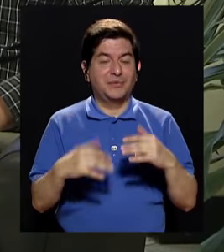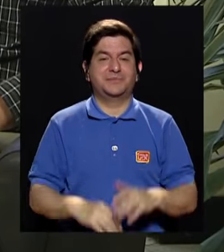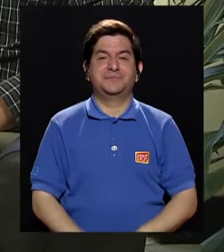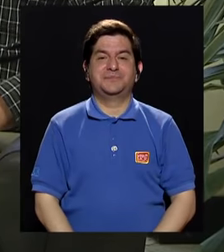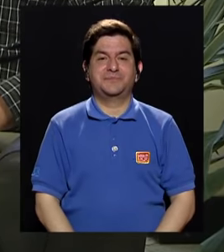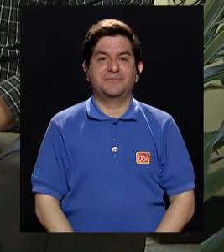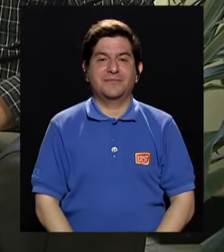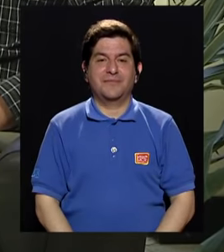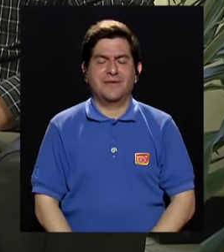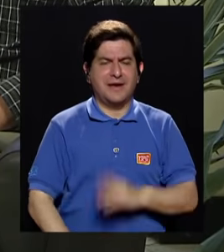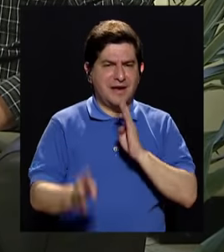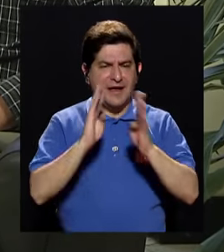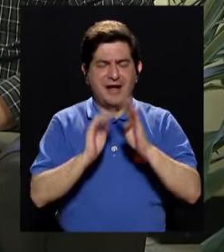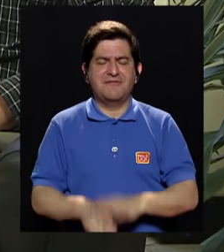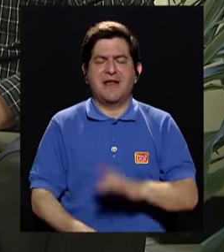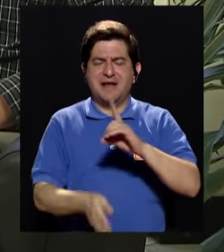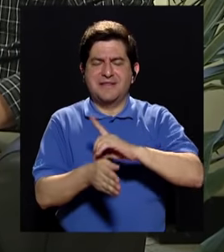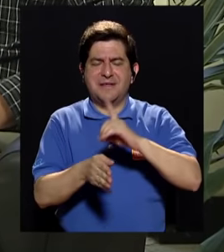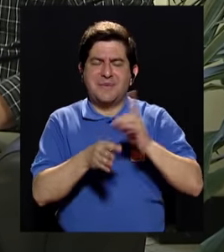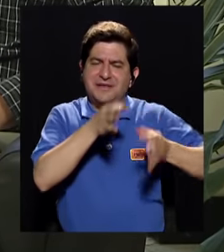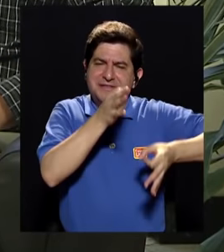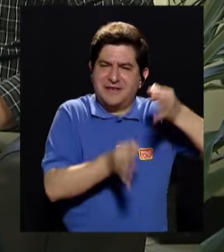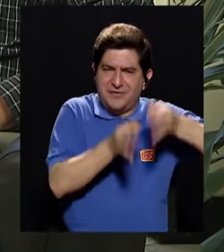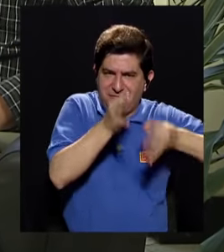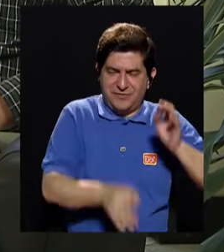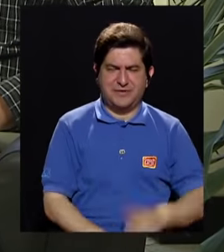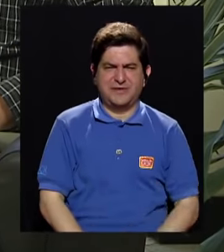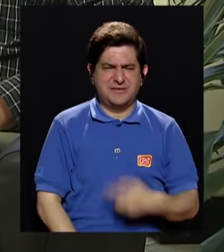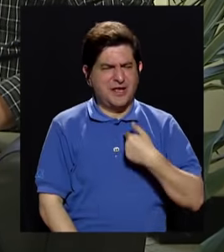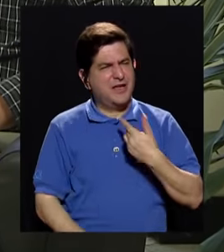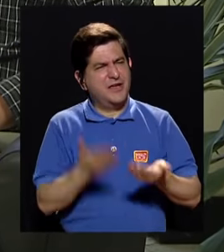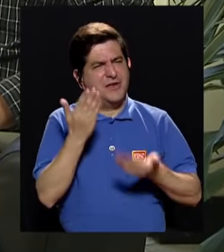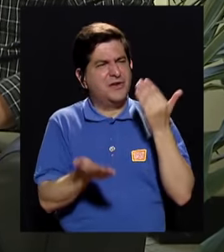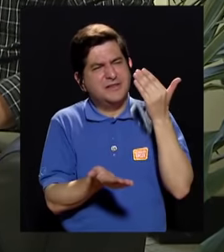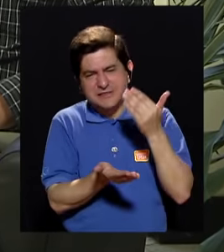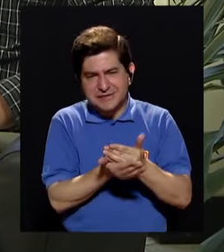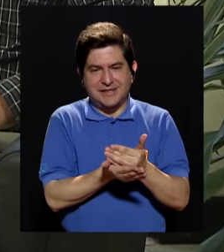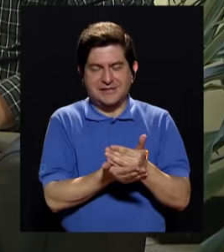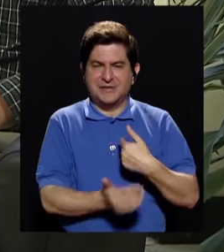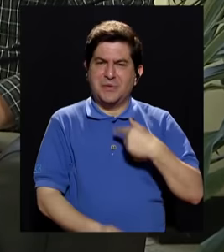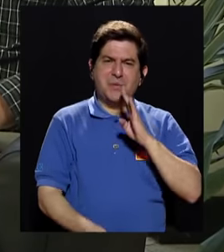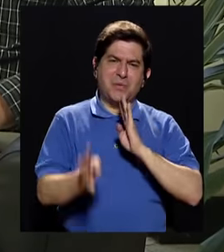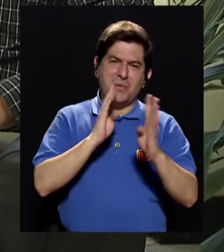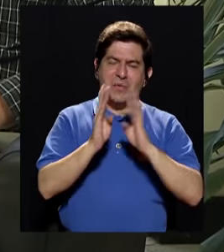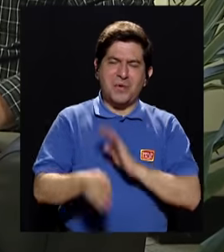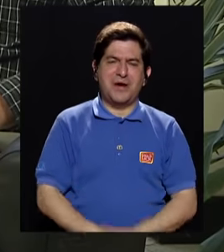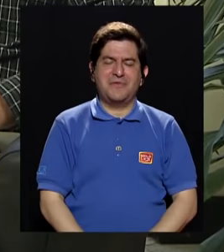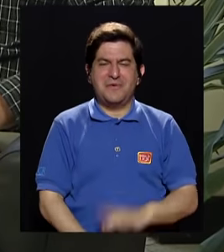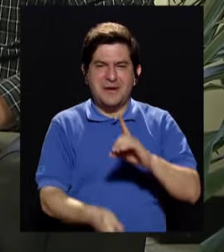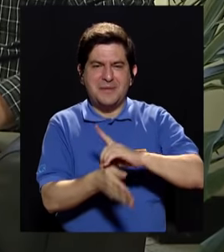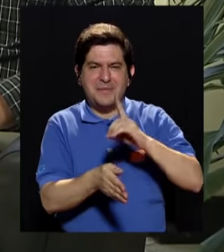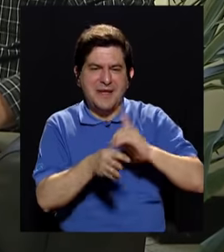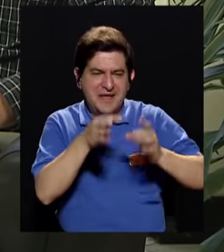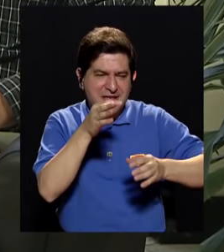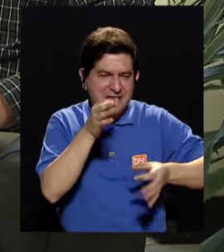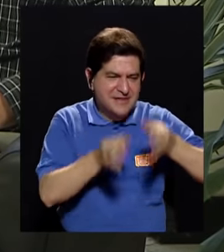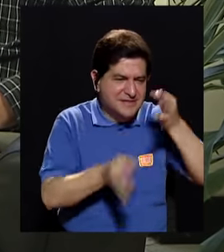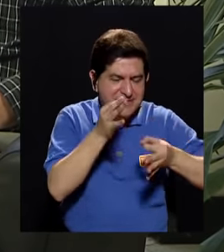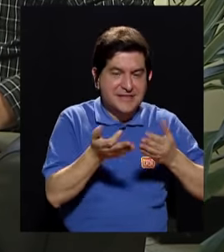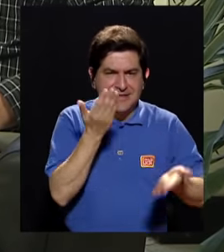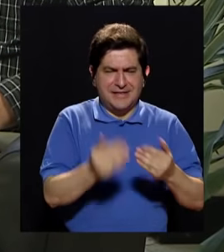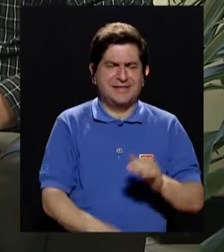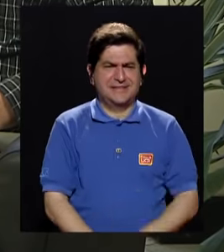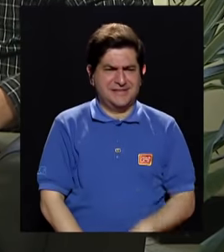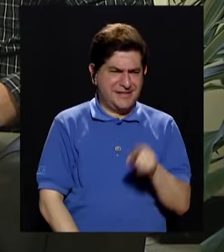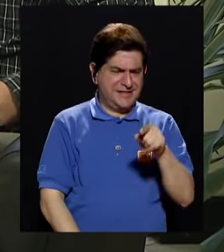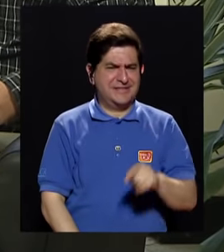vea hoy vamos a conversar acerca de la medicina forense y me quedé así como en pausa Porque cuando uno habla de medicina forense a veces como que se